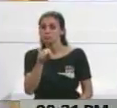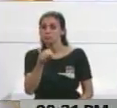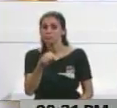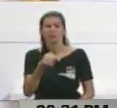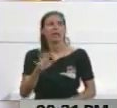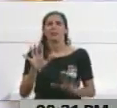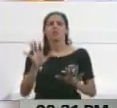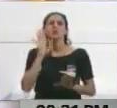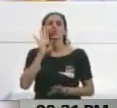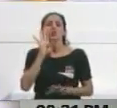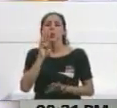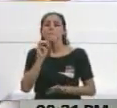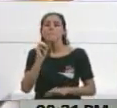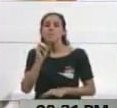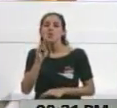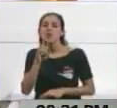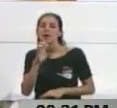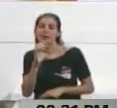Almagro, yo sé que tú ves este programa.